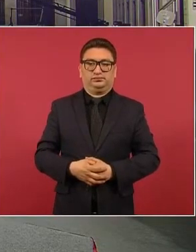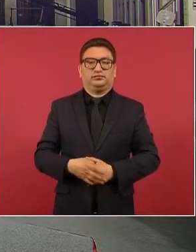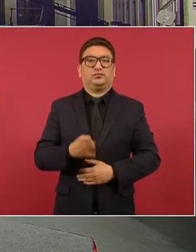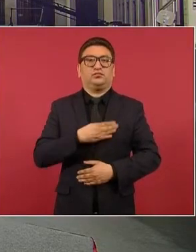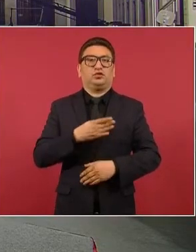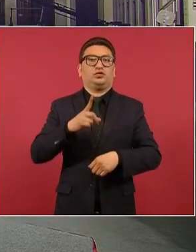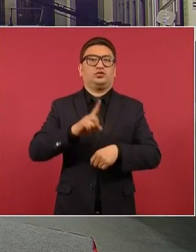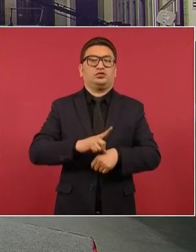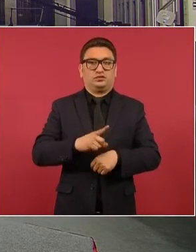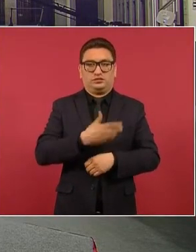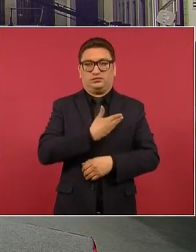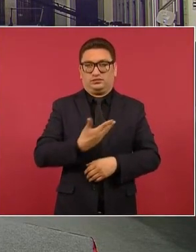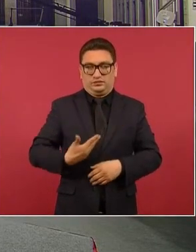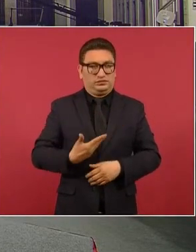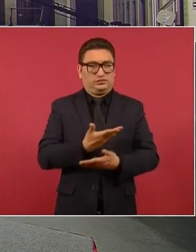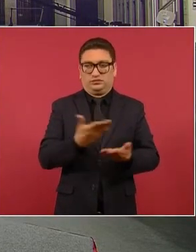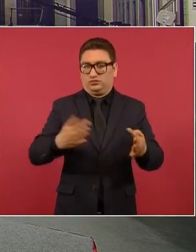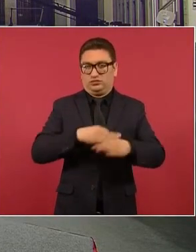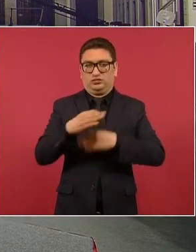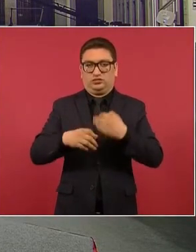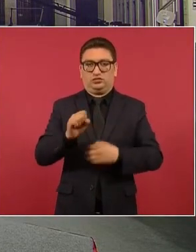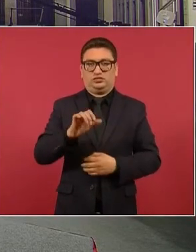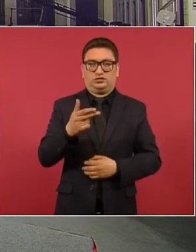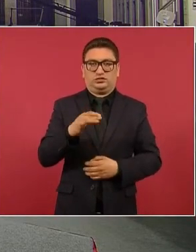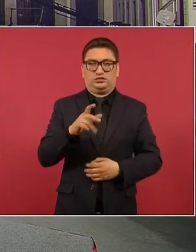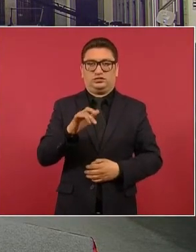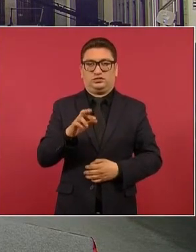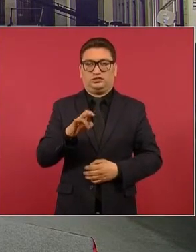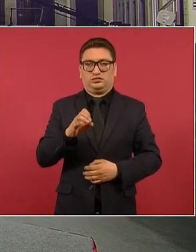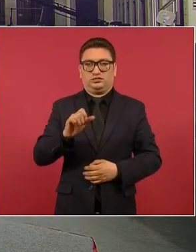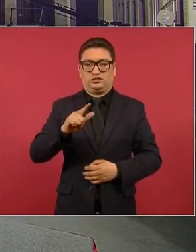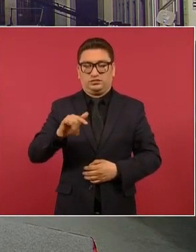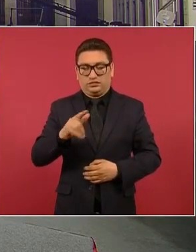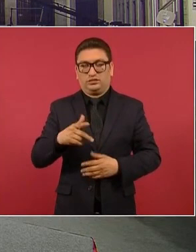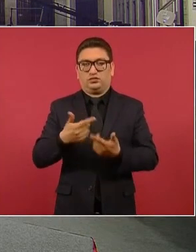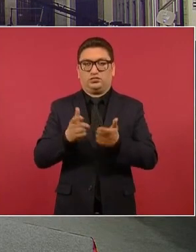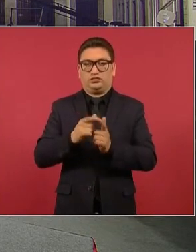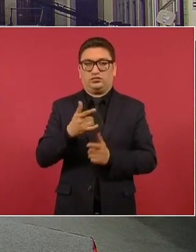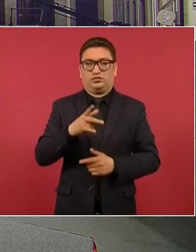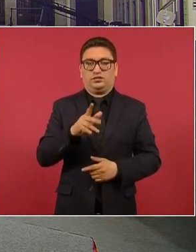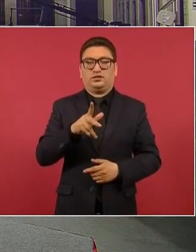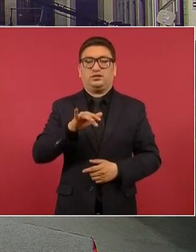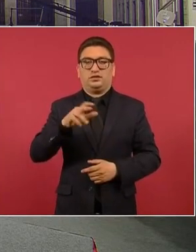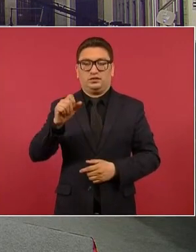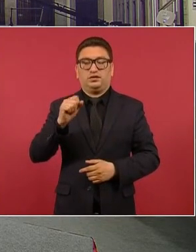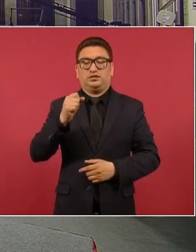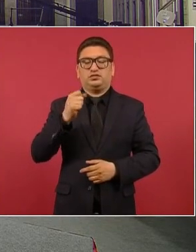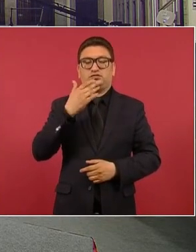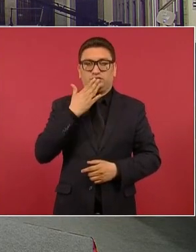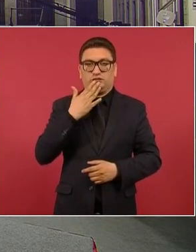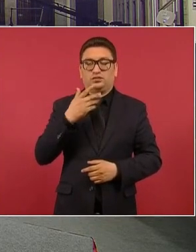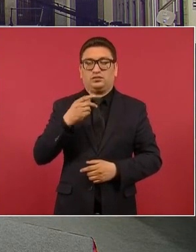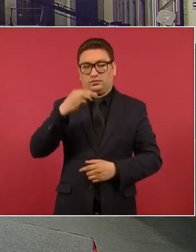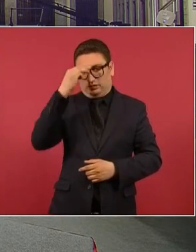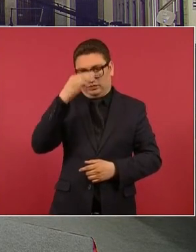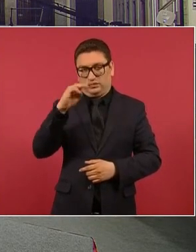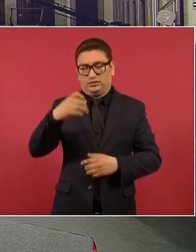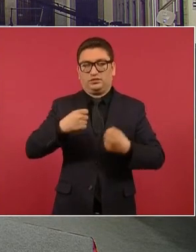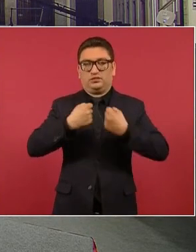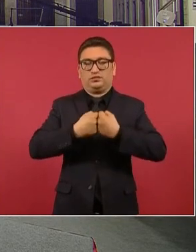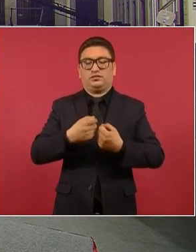Buenos días, presidente. Buenos días a todos. Shaila Rosagel, corresponsal de Grupo Gili, El Imparcial de Sonora, La Crónica de Mexicali y Frontera de